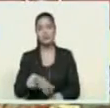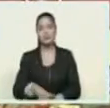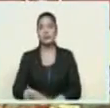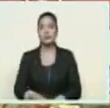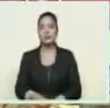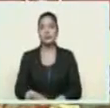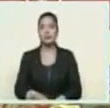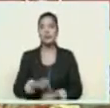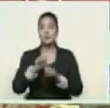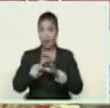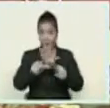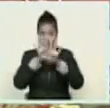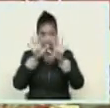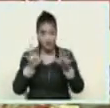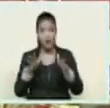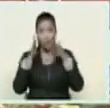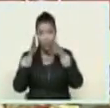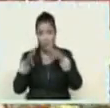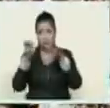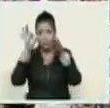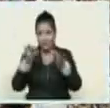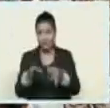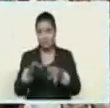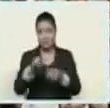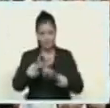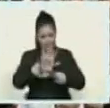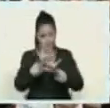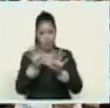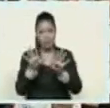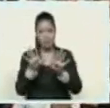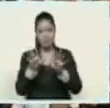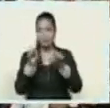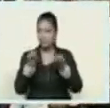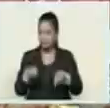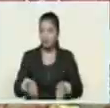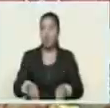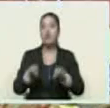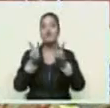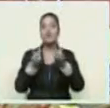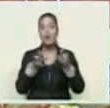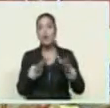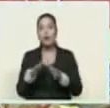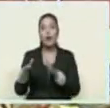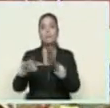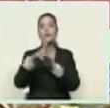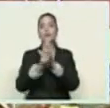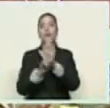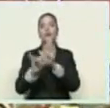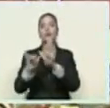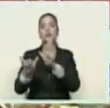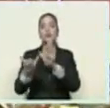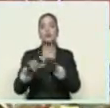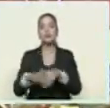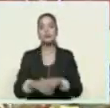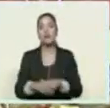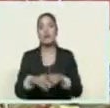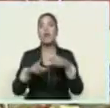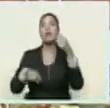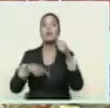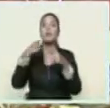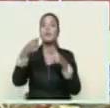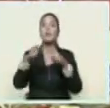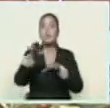queda clara la orientación central nuevos caminos constituyentes y el